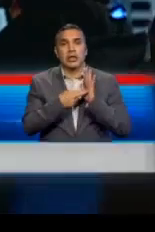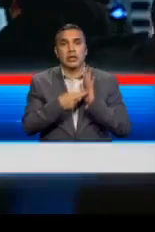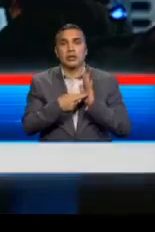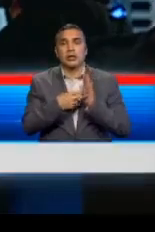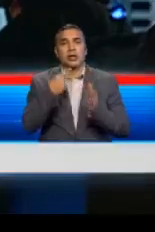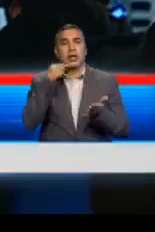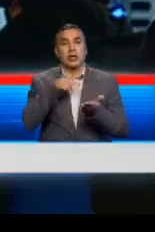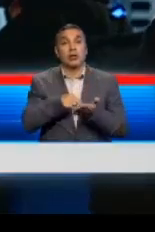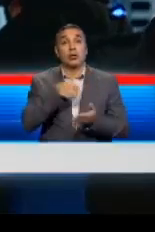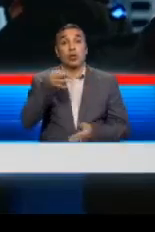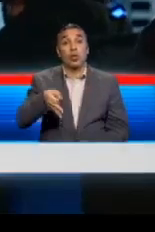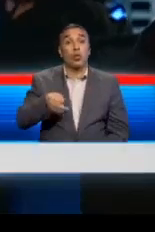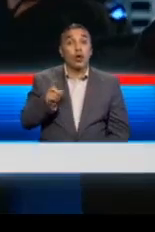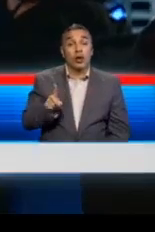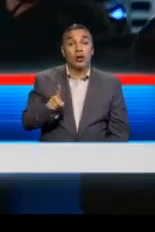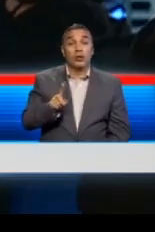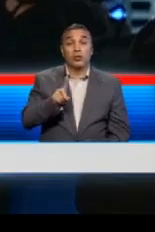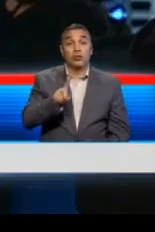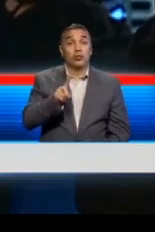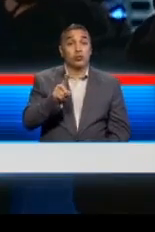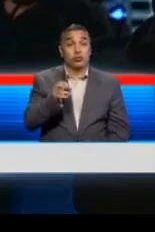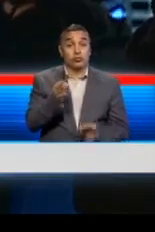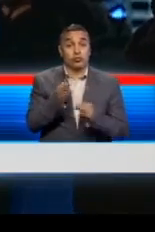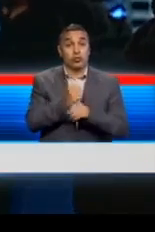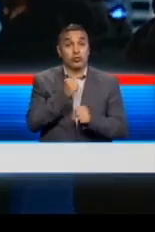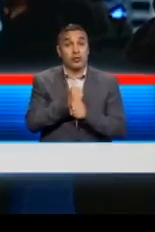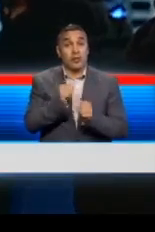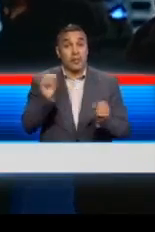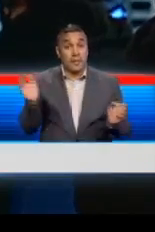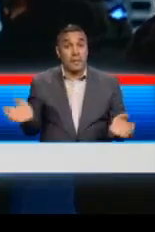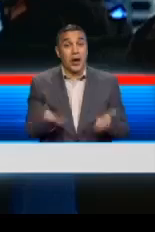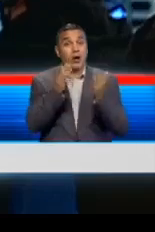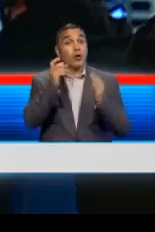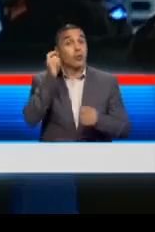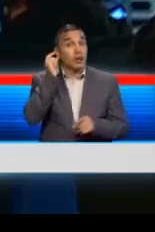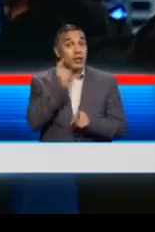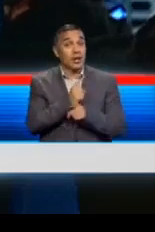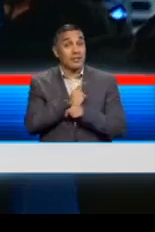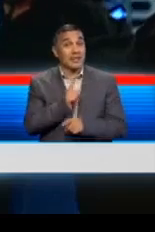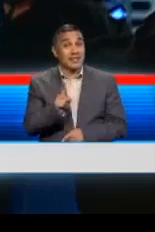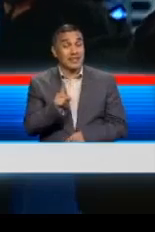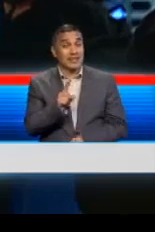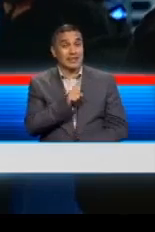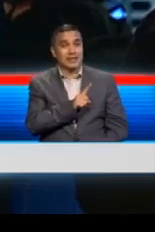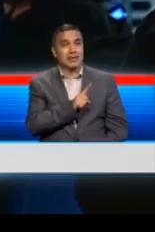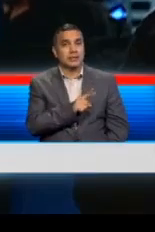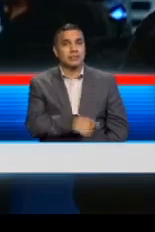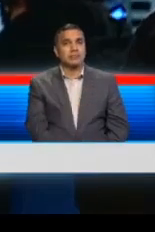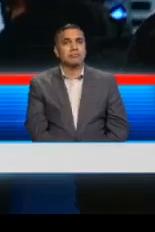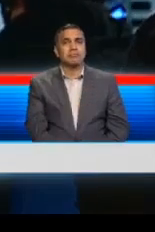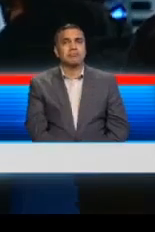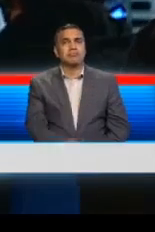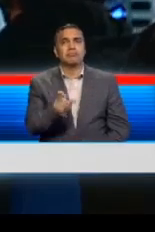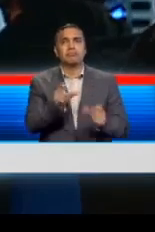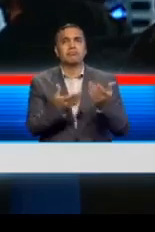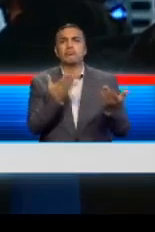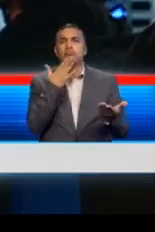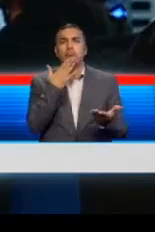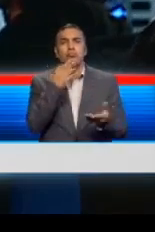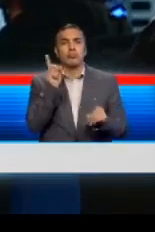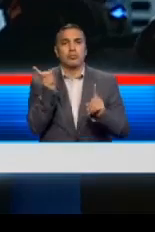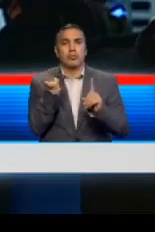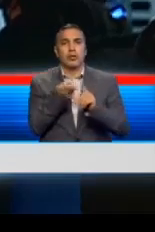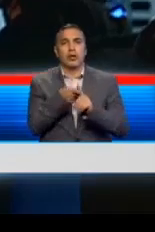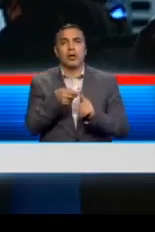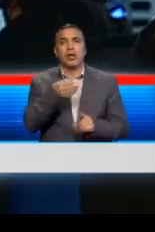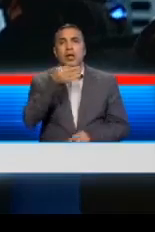Por ejemplo, en el cantón Durán, donde una funcionaria agredió a una mujer con discapacidad. Los aspirantes son sometidos a